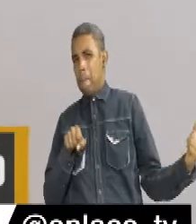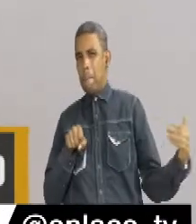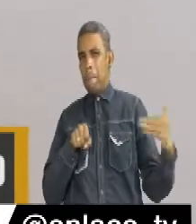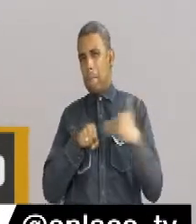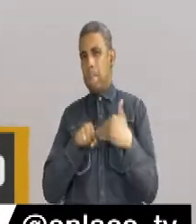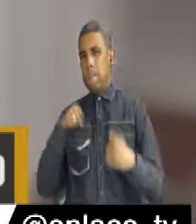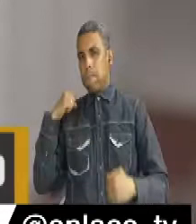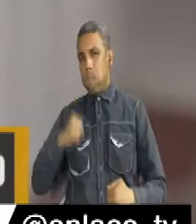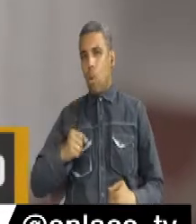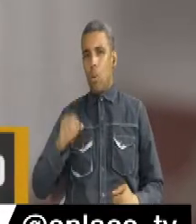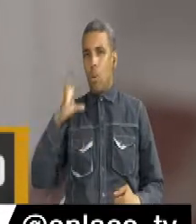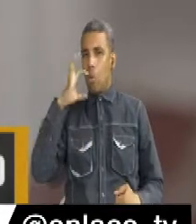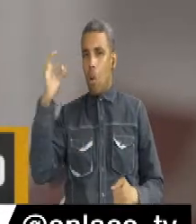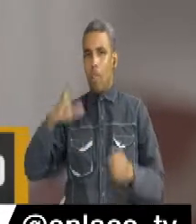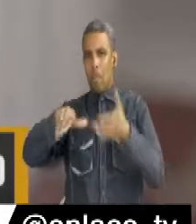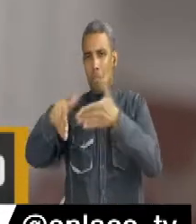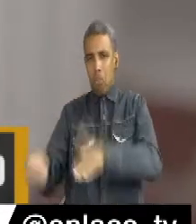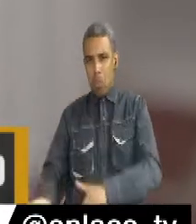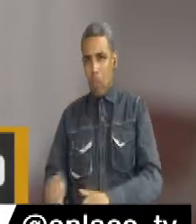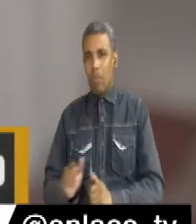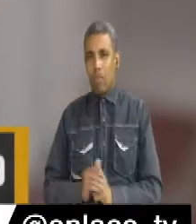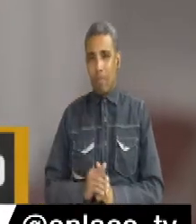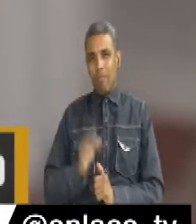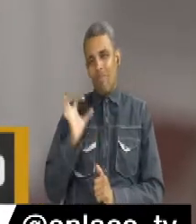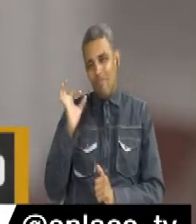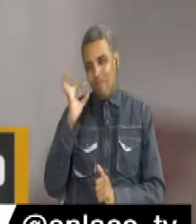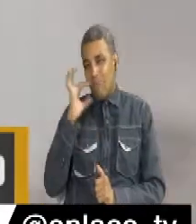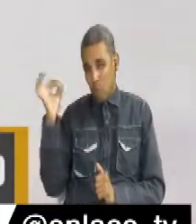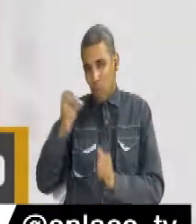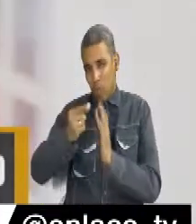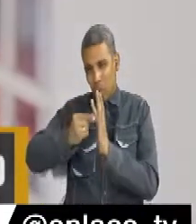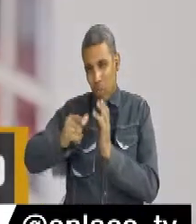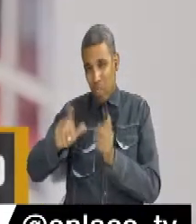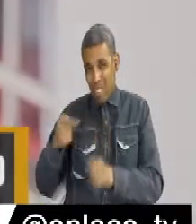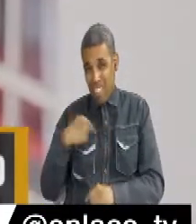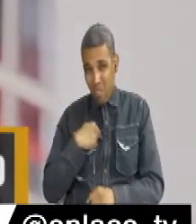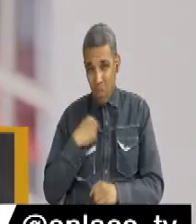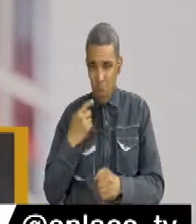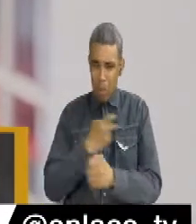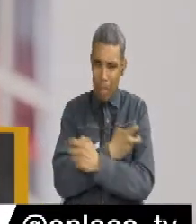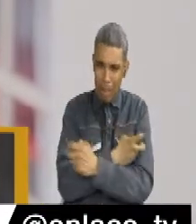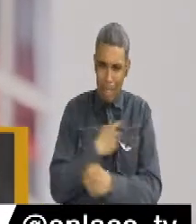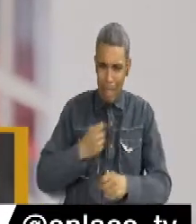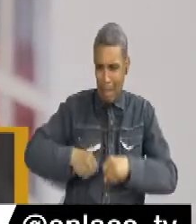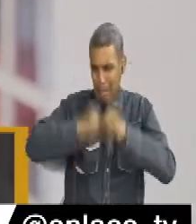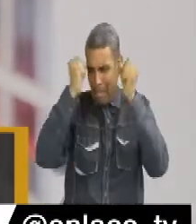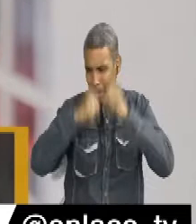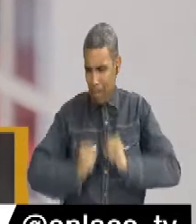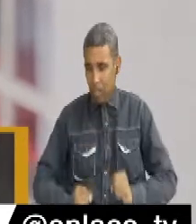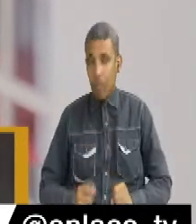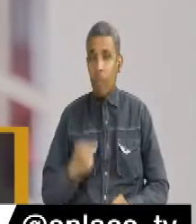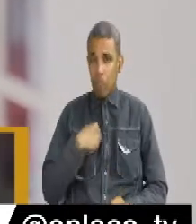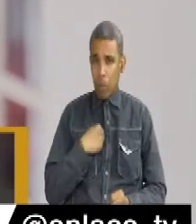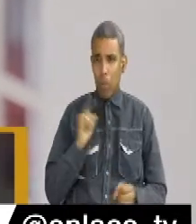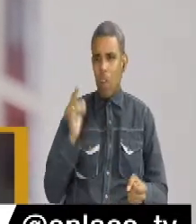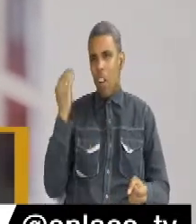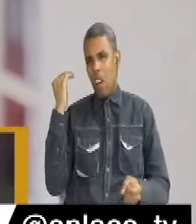su cónyuge sin vida y a Esther con múltiples roturas. He quedado con problemas en la pierna, el